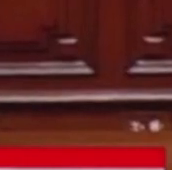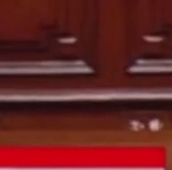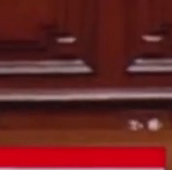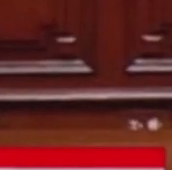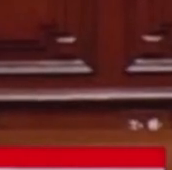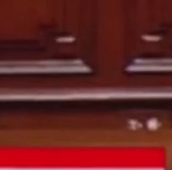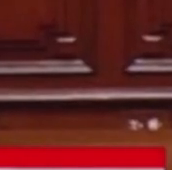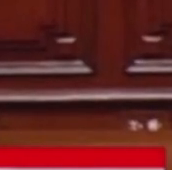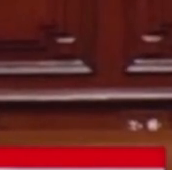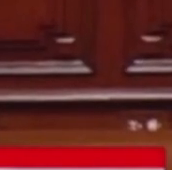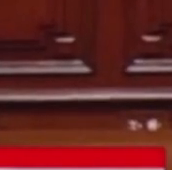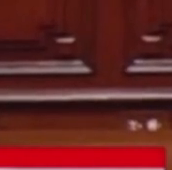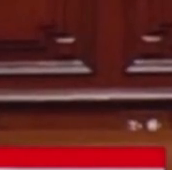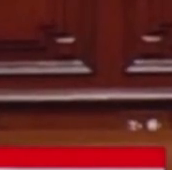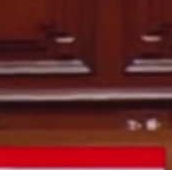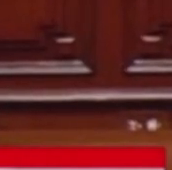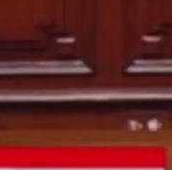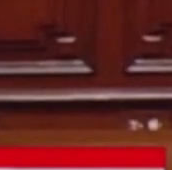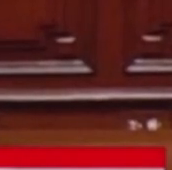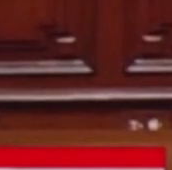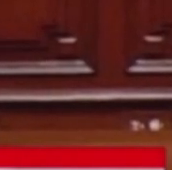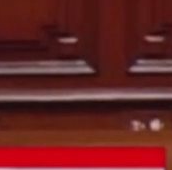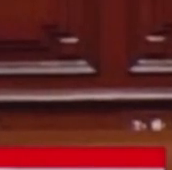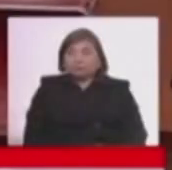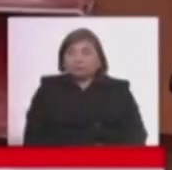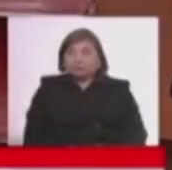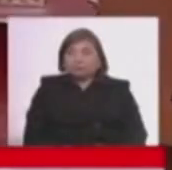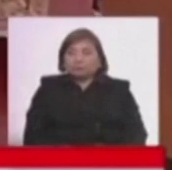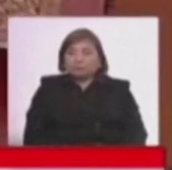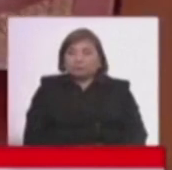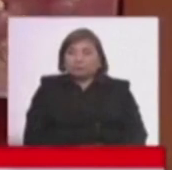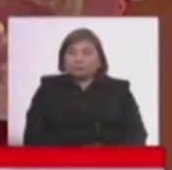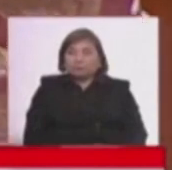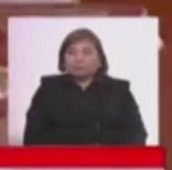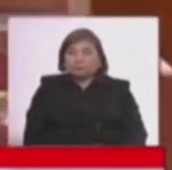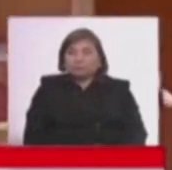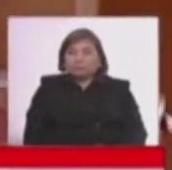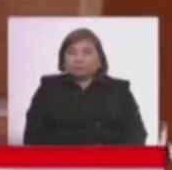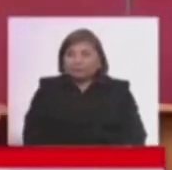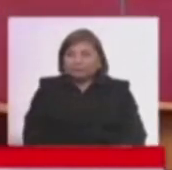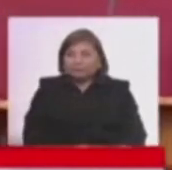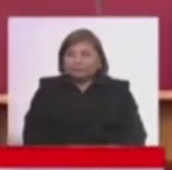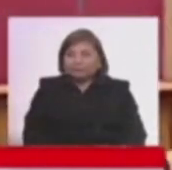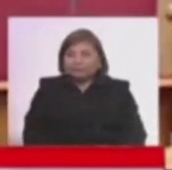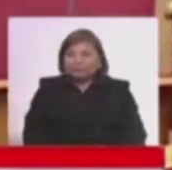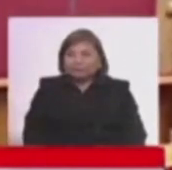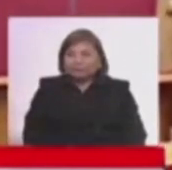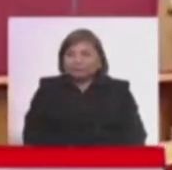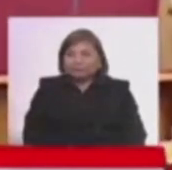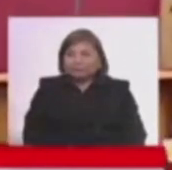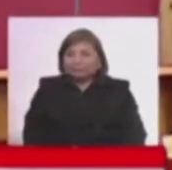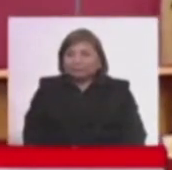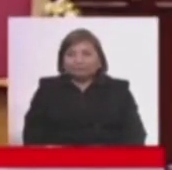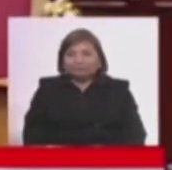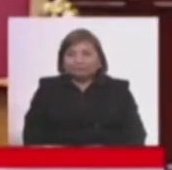una impronta promovida por el señor Pedro Castillo. Dina Boluarte se convirtió este 7 de diciembre en la primera presidenta de Perú,